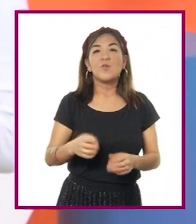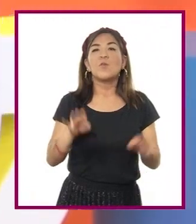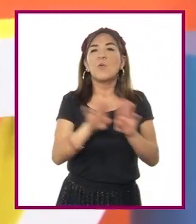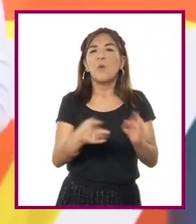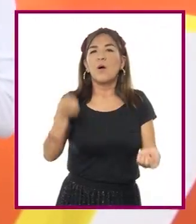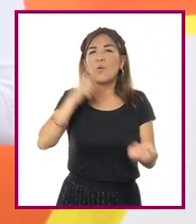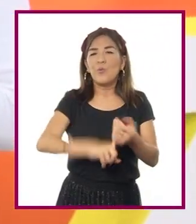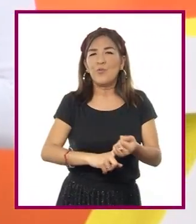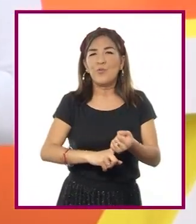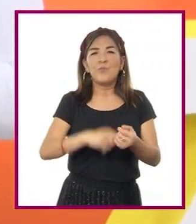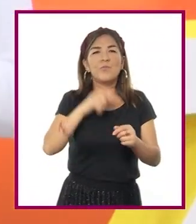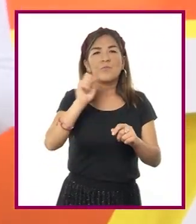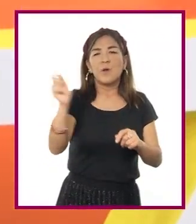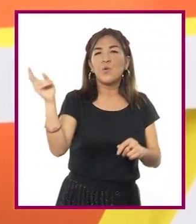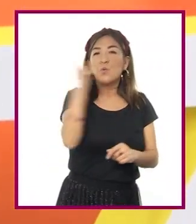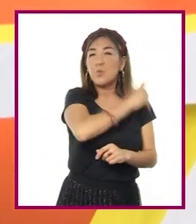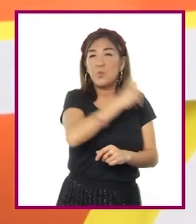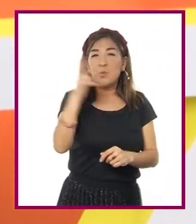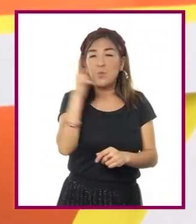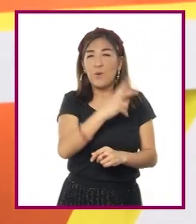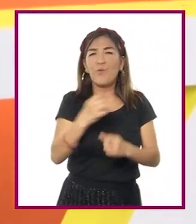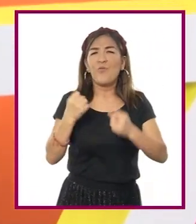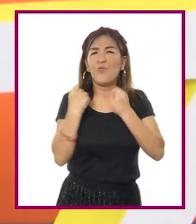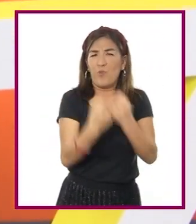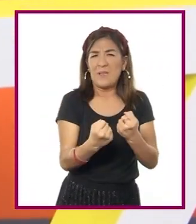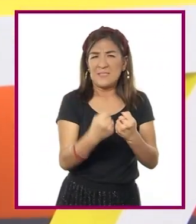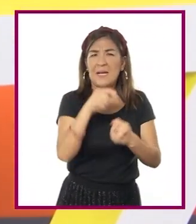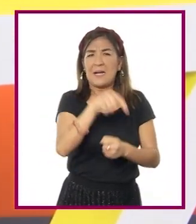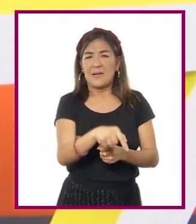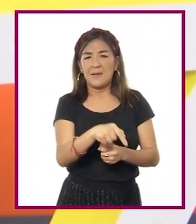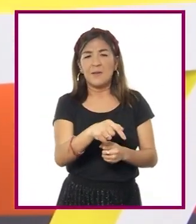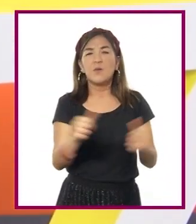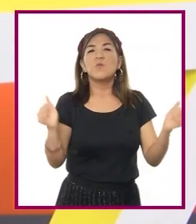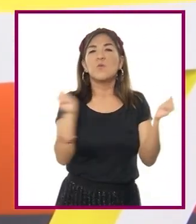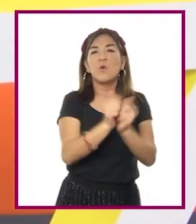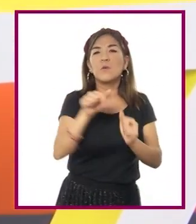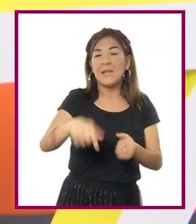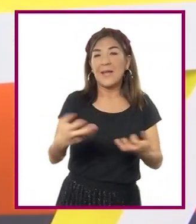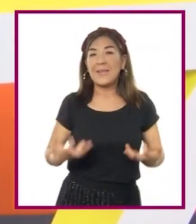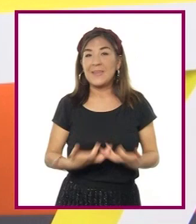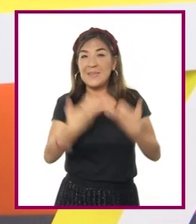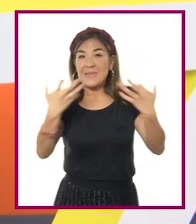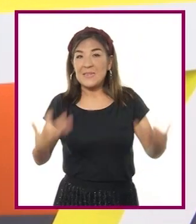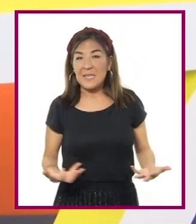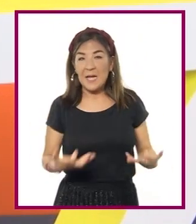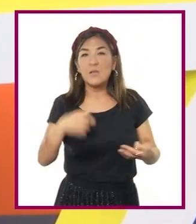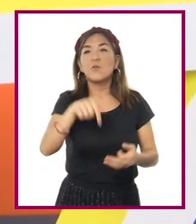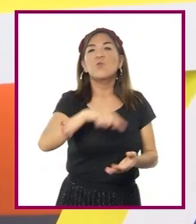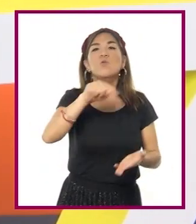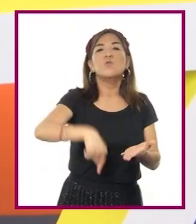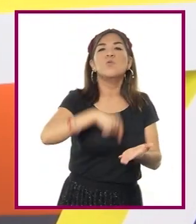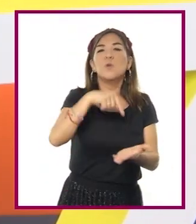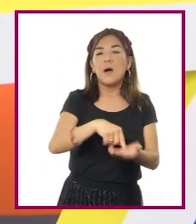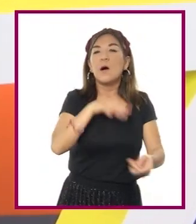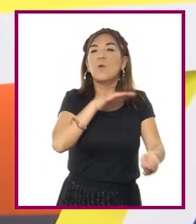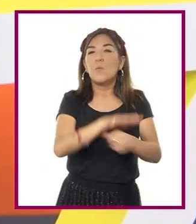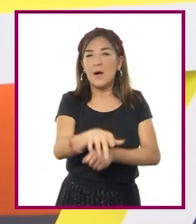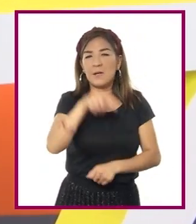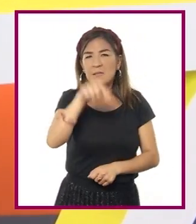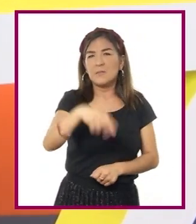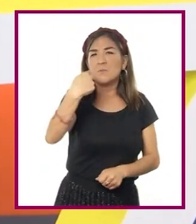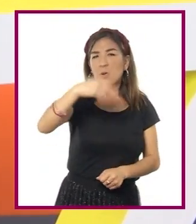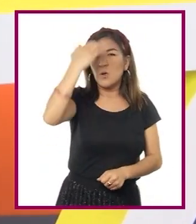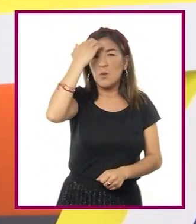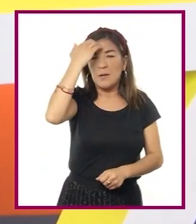la columna del aire de la atmósfera sobre la superficie terrestre en un punto determinado se le conoce